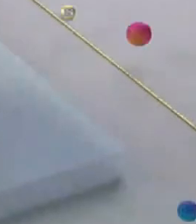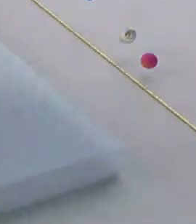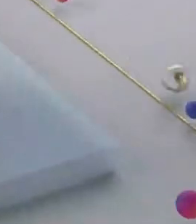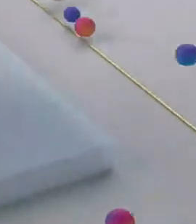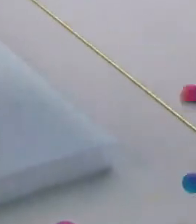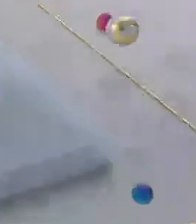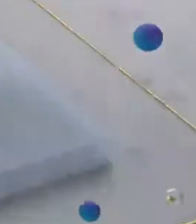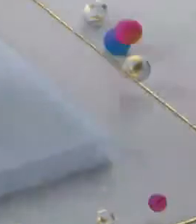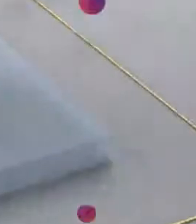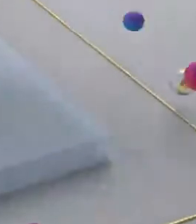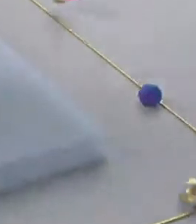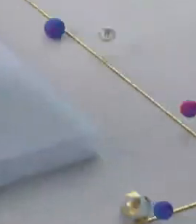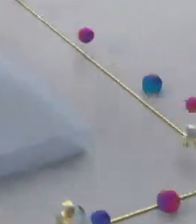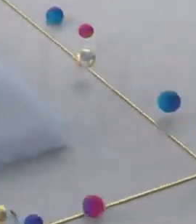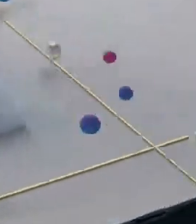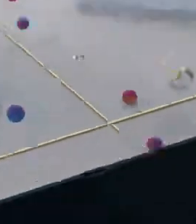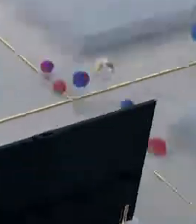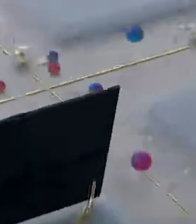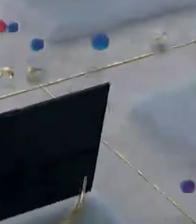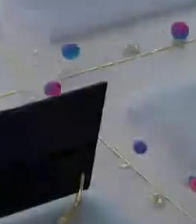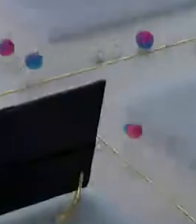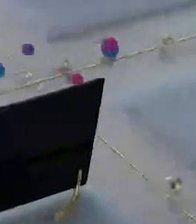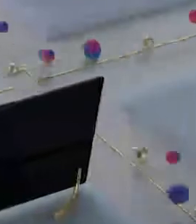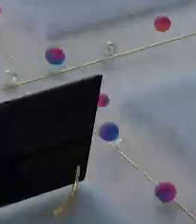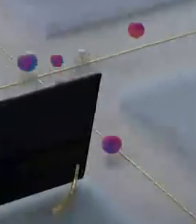Descarga la aplicación o entra a